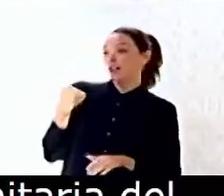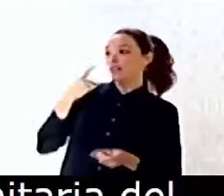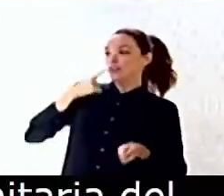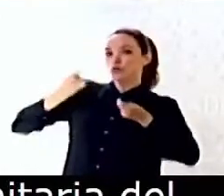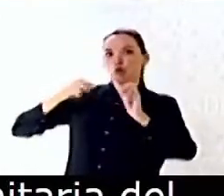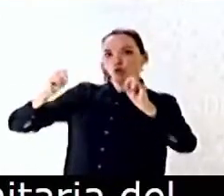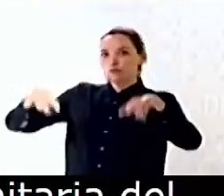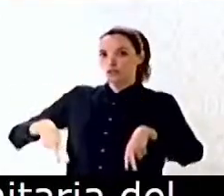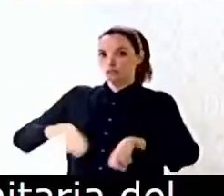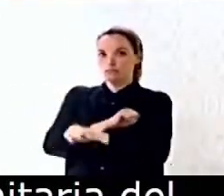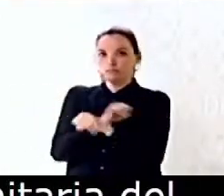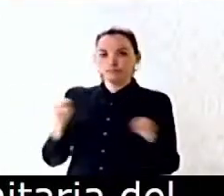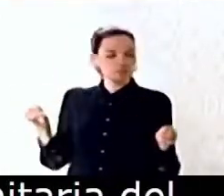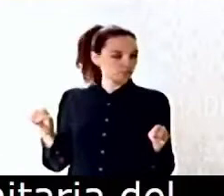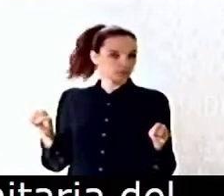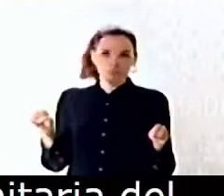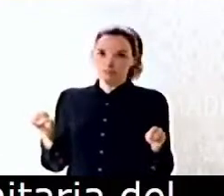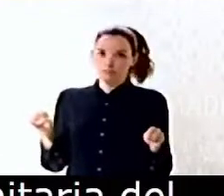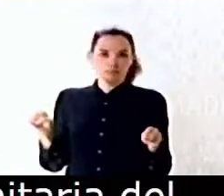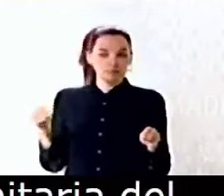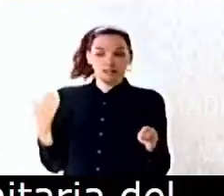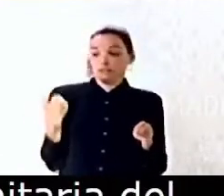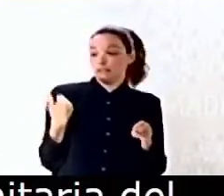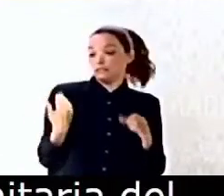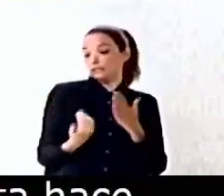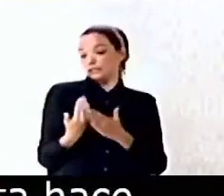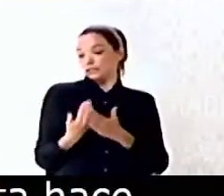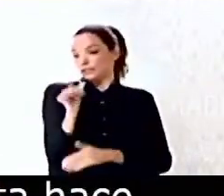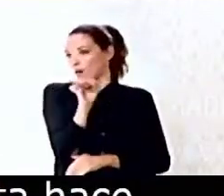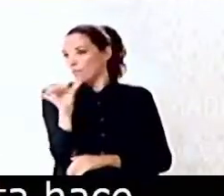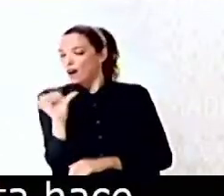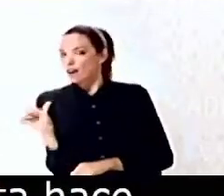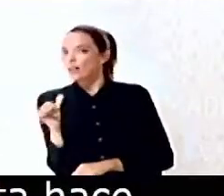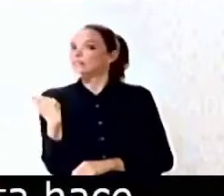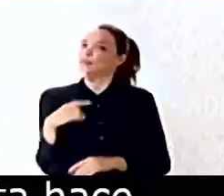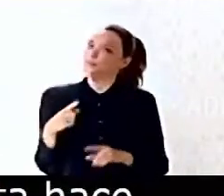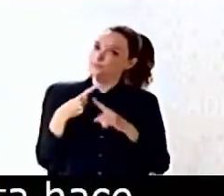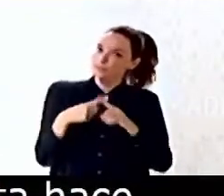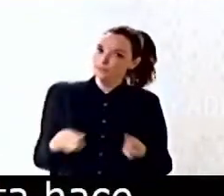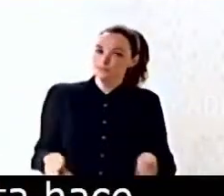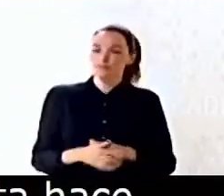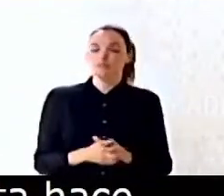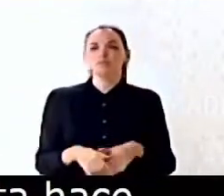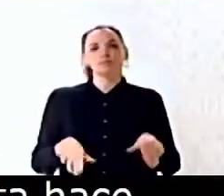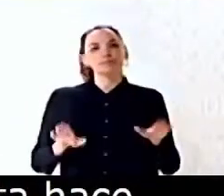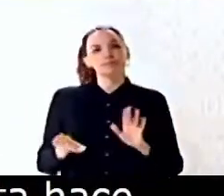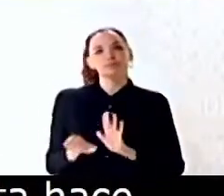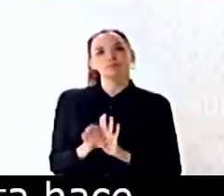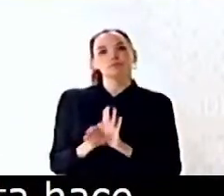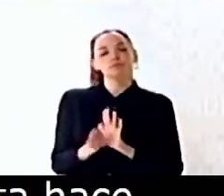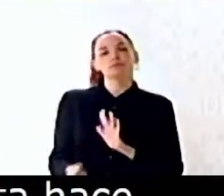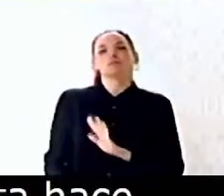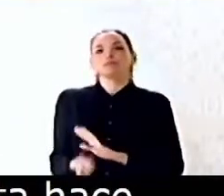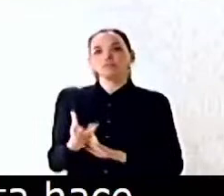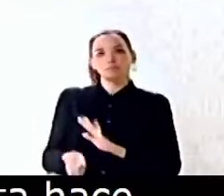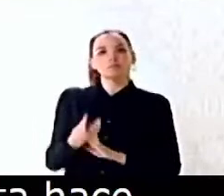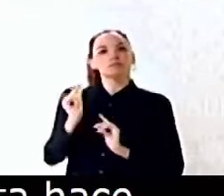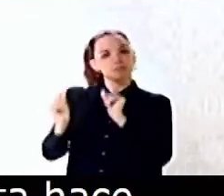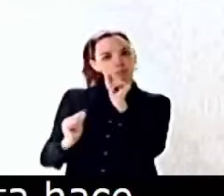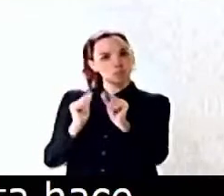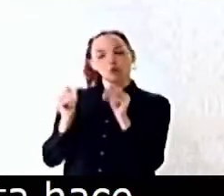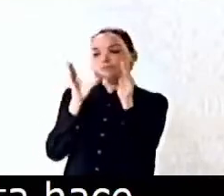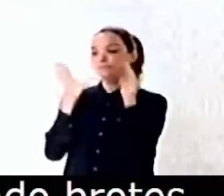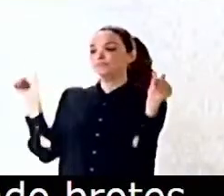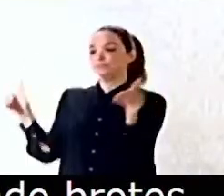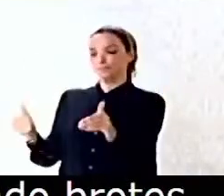hasta hace algunos días, algunas semanas, pero que se siguen produciendo brotes complejos que hay que seguir atajando.